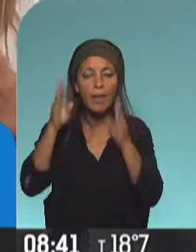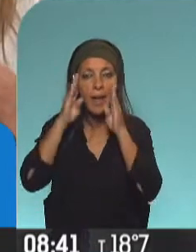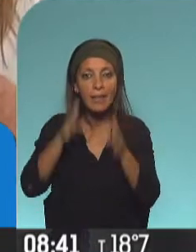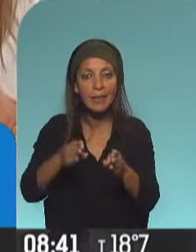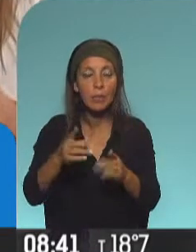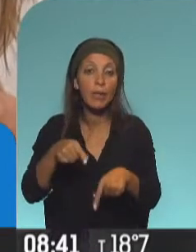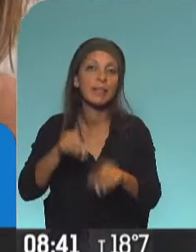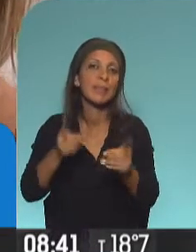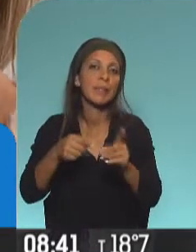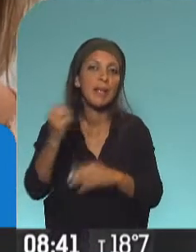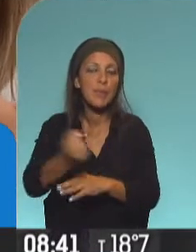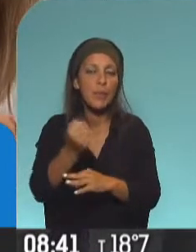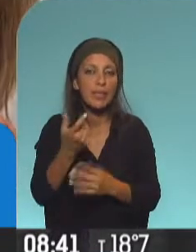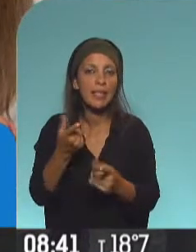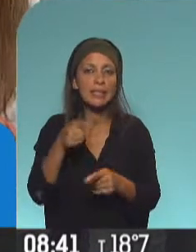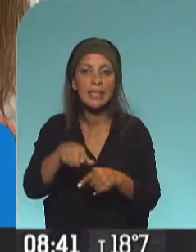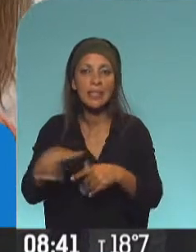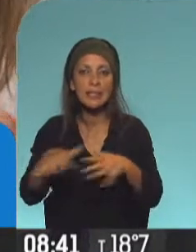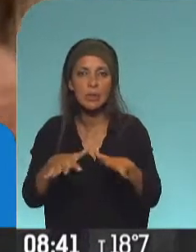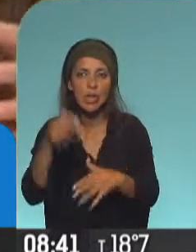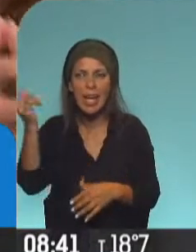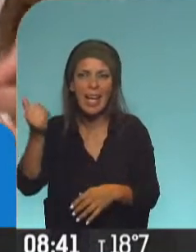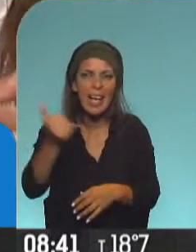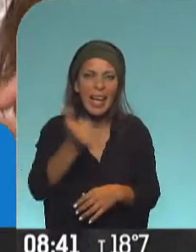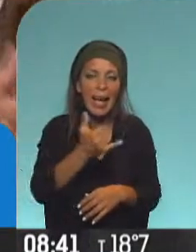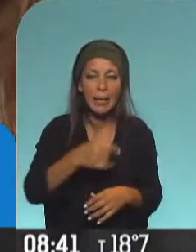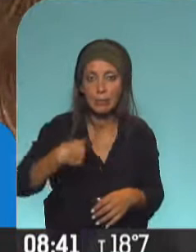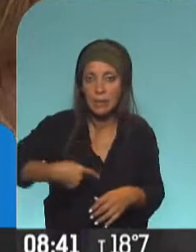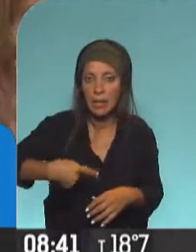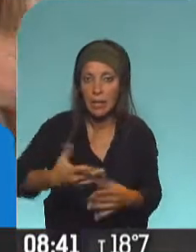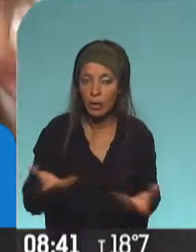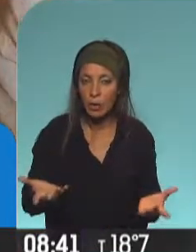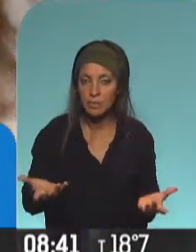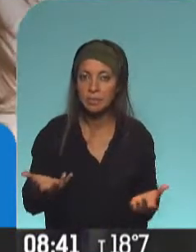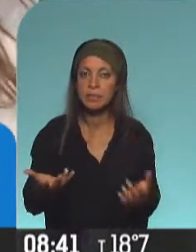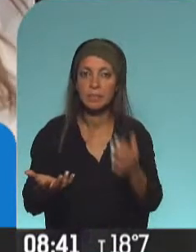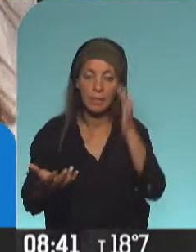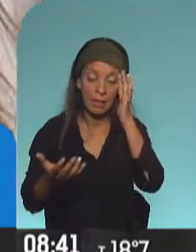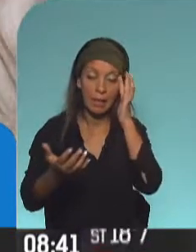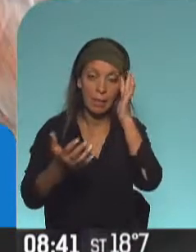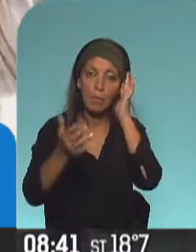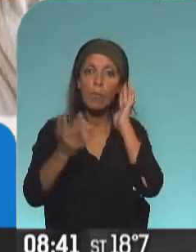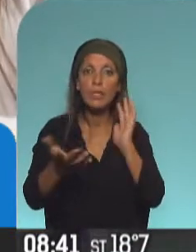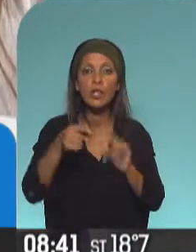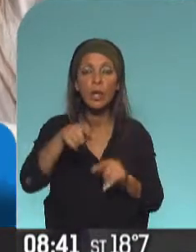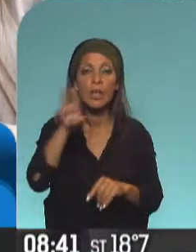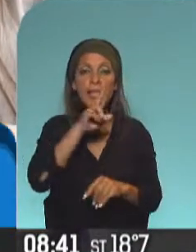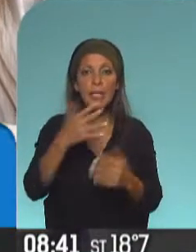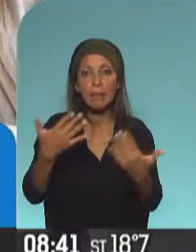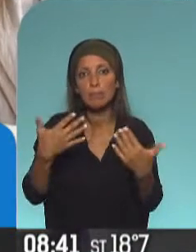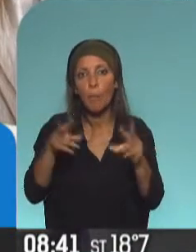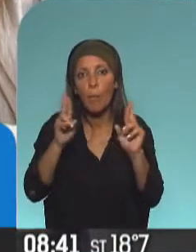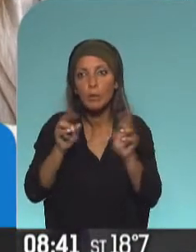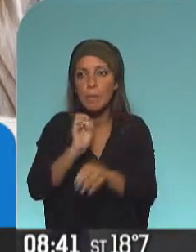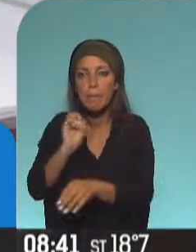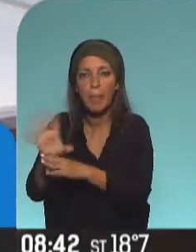lo importante también es entender que casos como este suceden muy a menudo. Bueno, ese es el tema, ¿no? En este caso ella pudo mandar un mensaje a su mamá, la